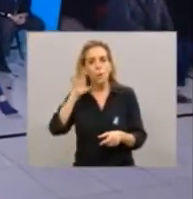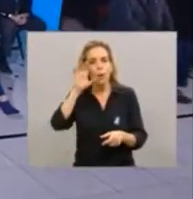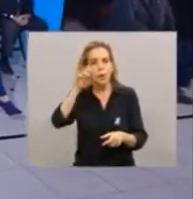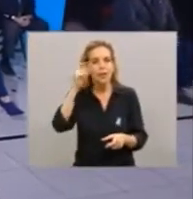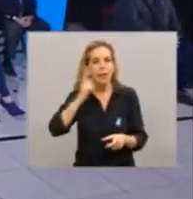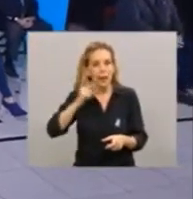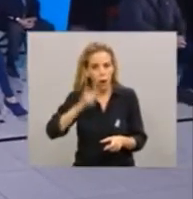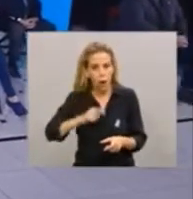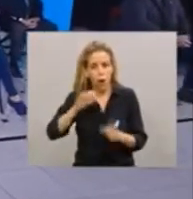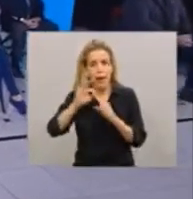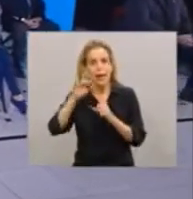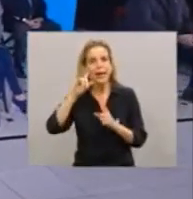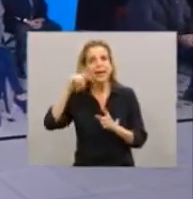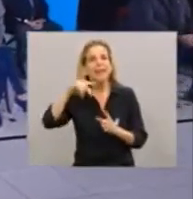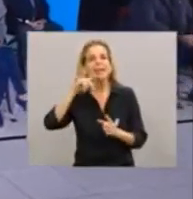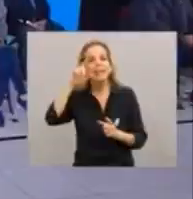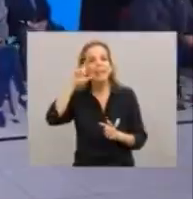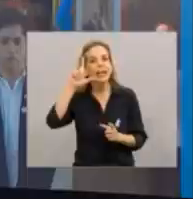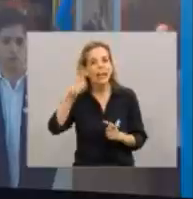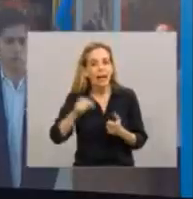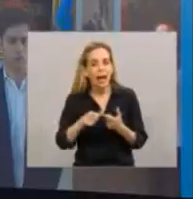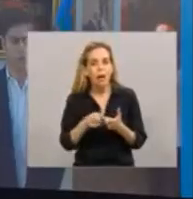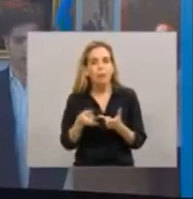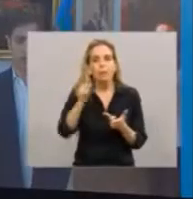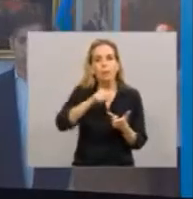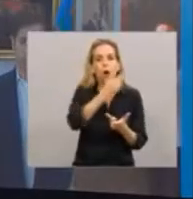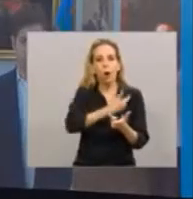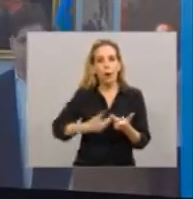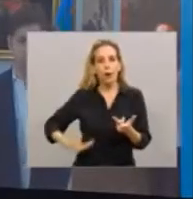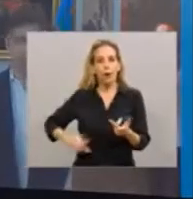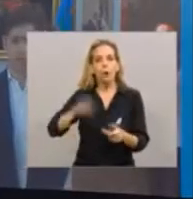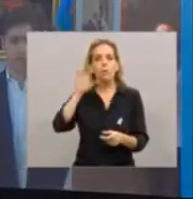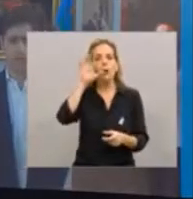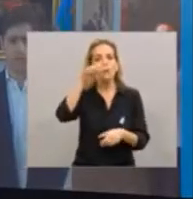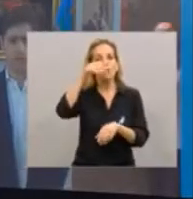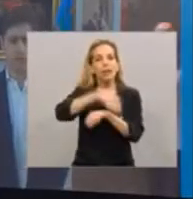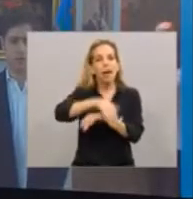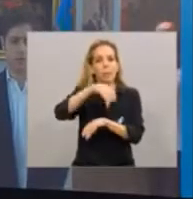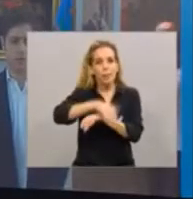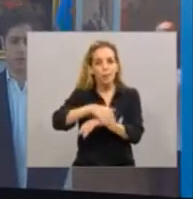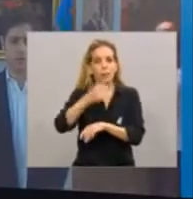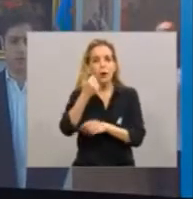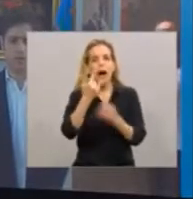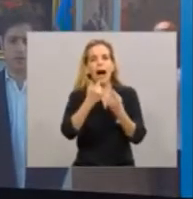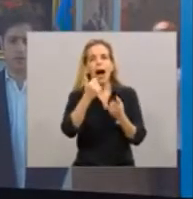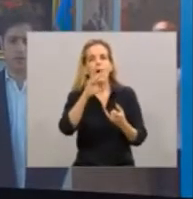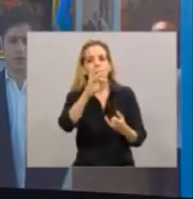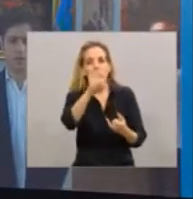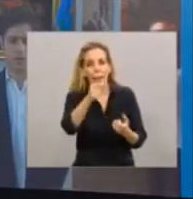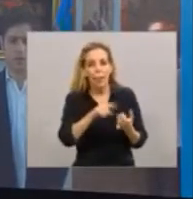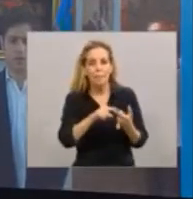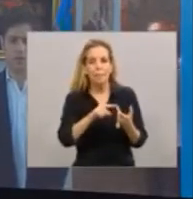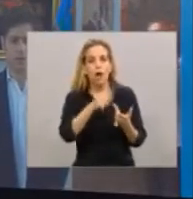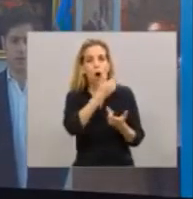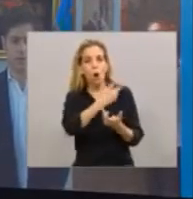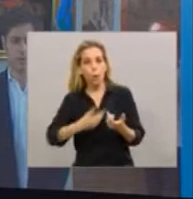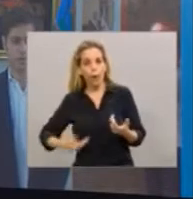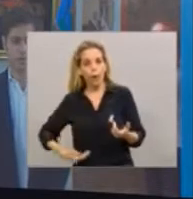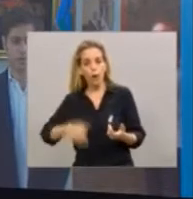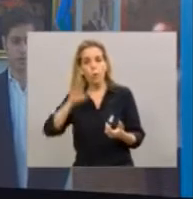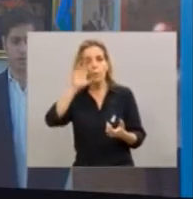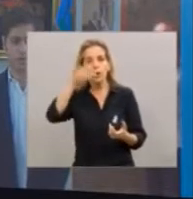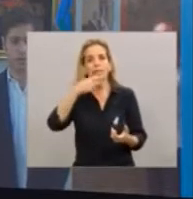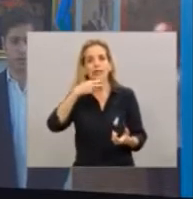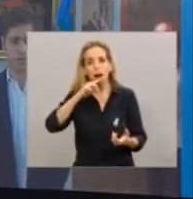quintela está el gobernador de misiones oscar aguad este el gobernador de san juan